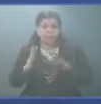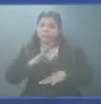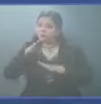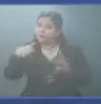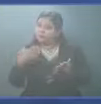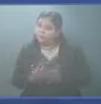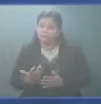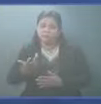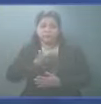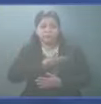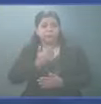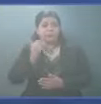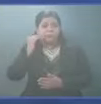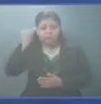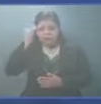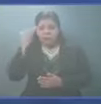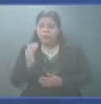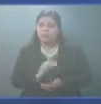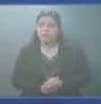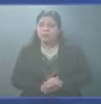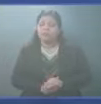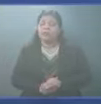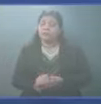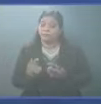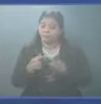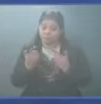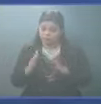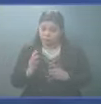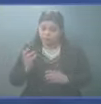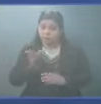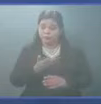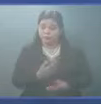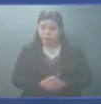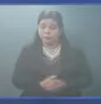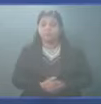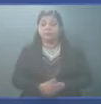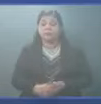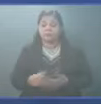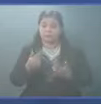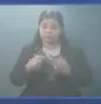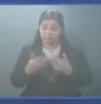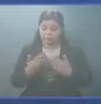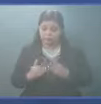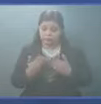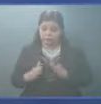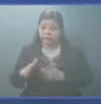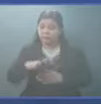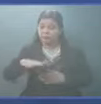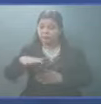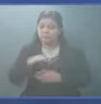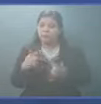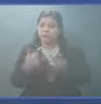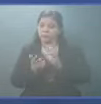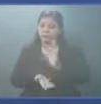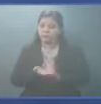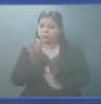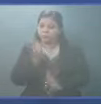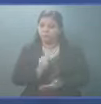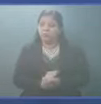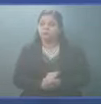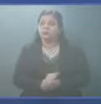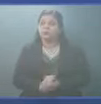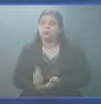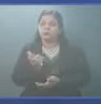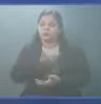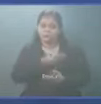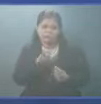nuestros adultos mayores. Así es que hemos hablado de diferentes términos, tratamientos, diferentes medicinas, pero algo también muy importante, cómo